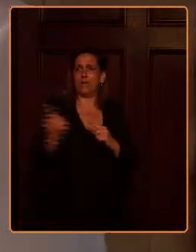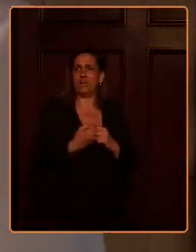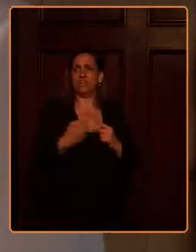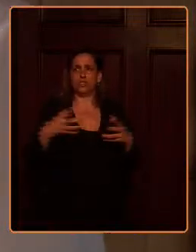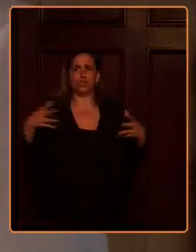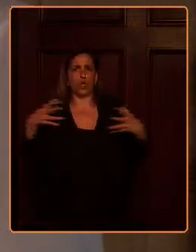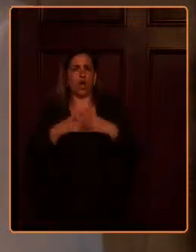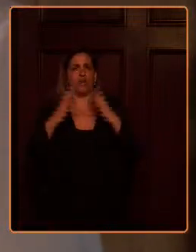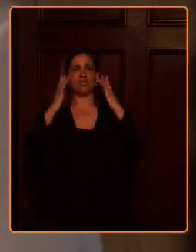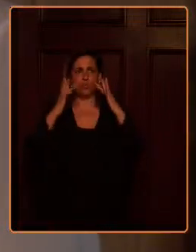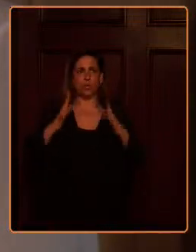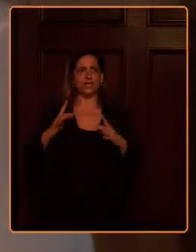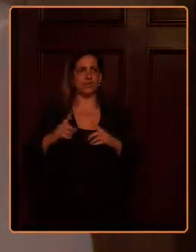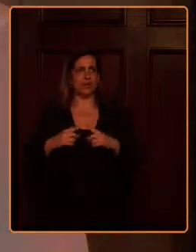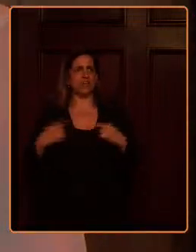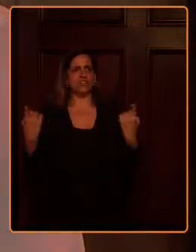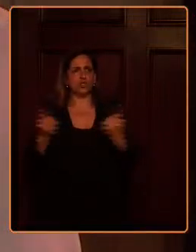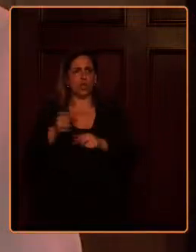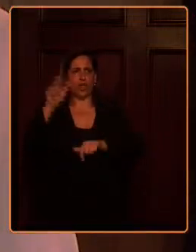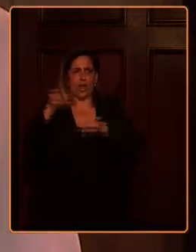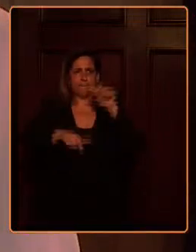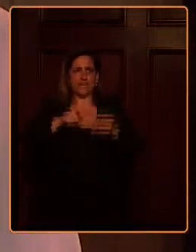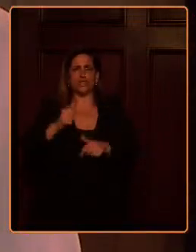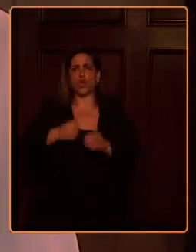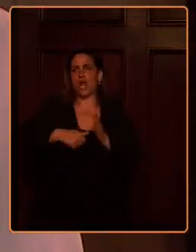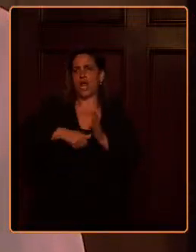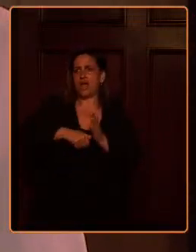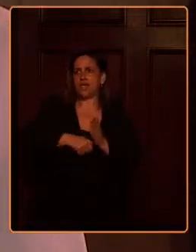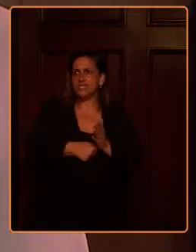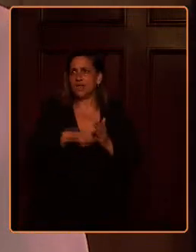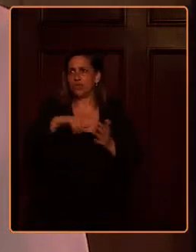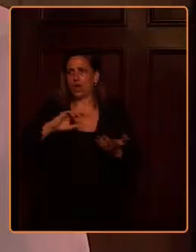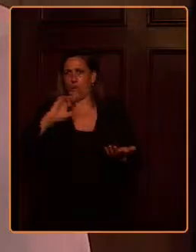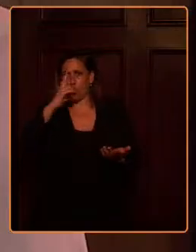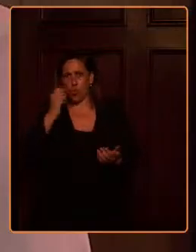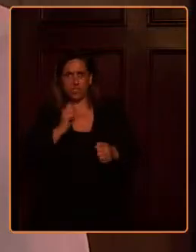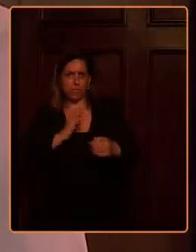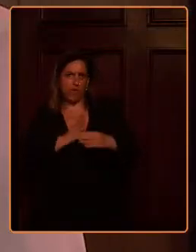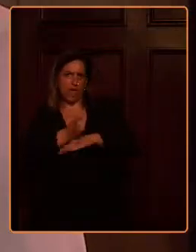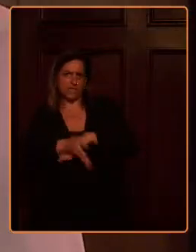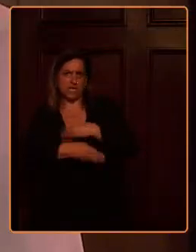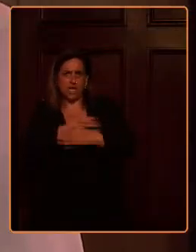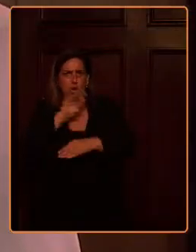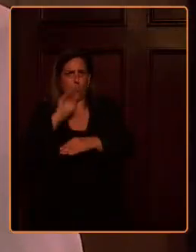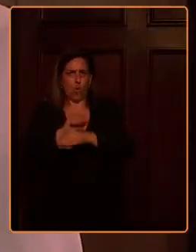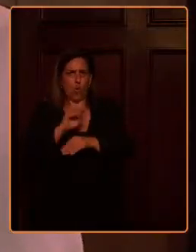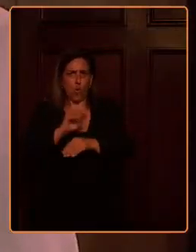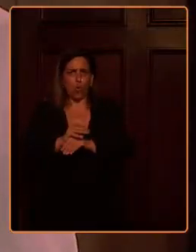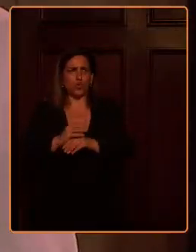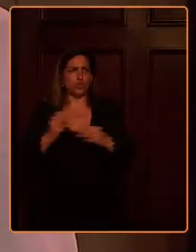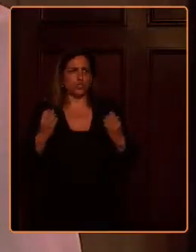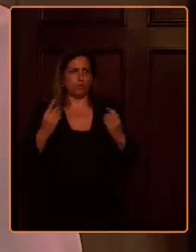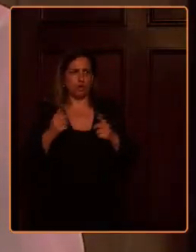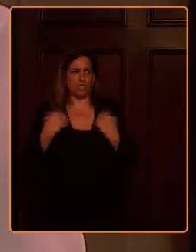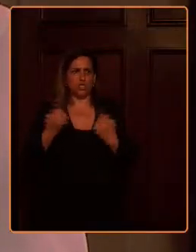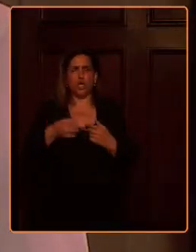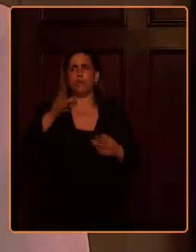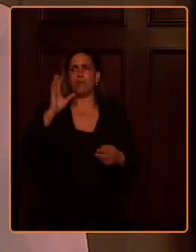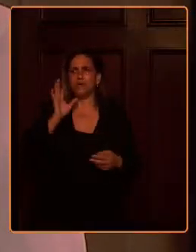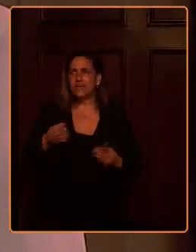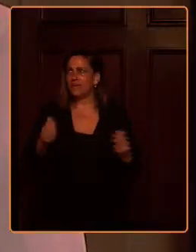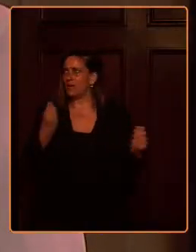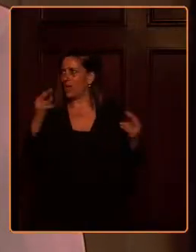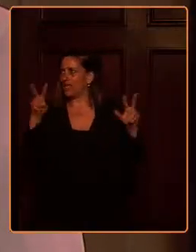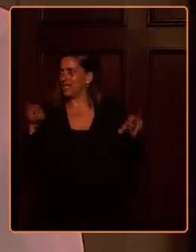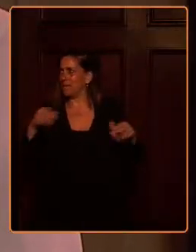población. Todas las personas con cédula de identidad uruguaya pueden acceder al curso porque tenemos que saber de qué estamos hablando